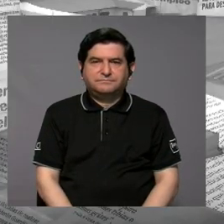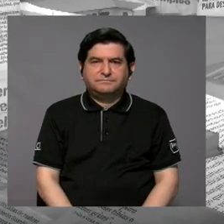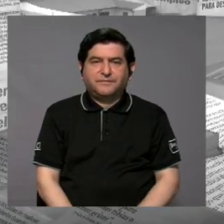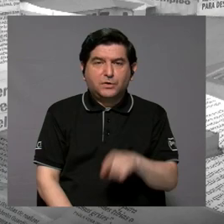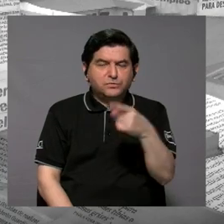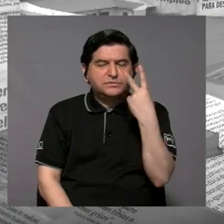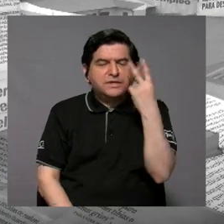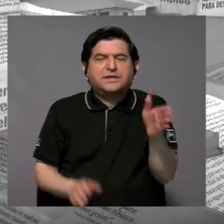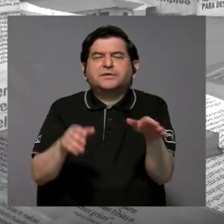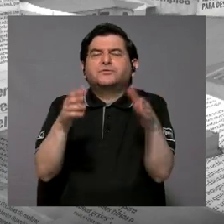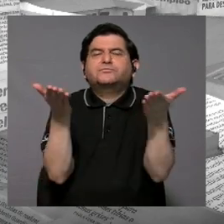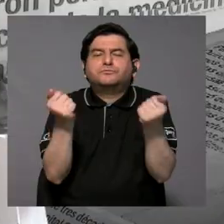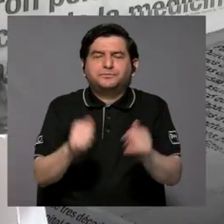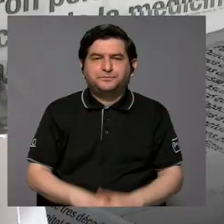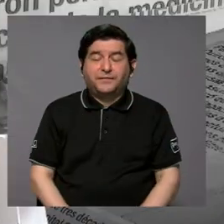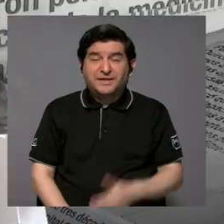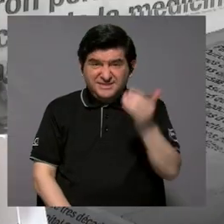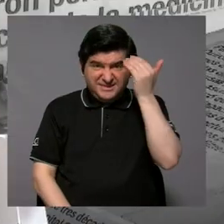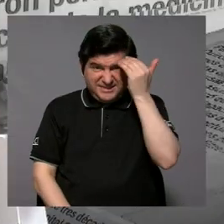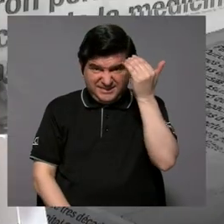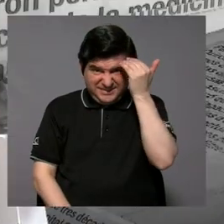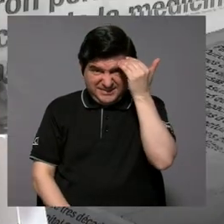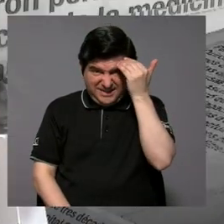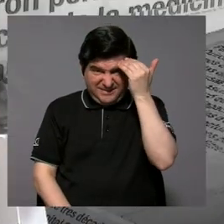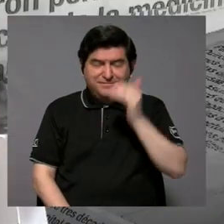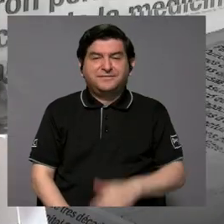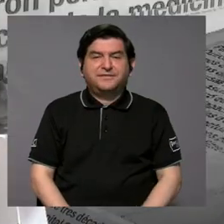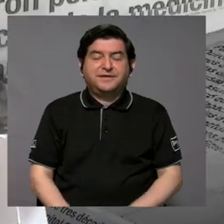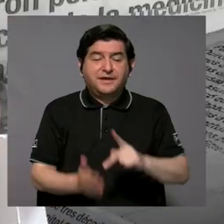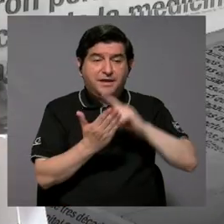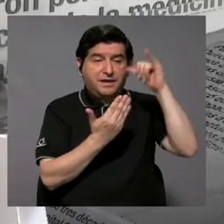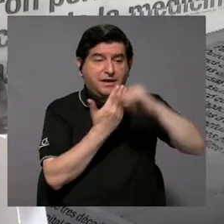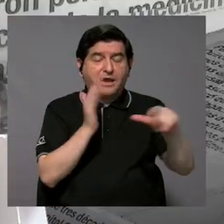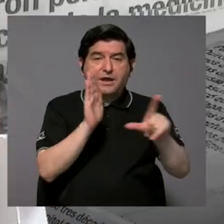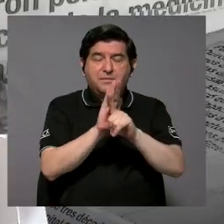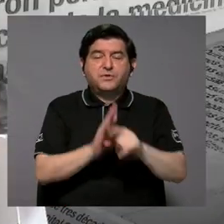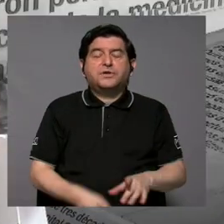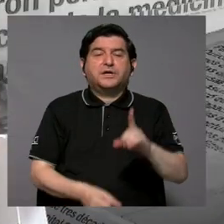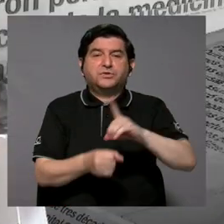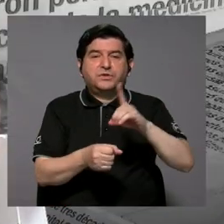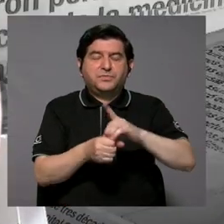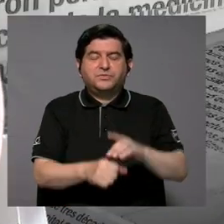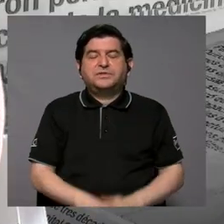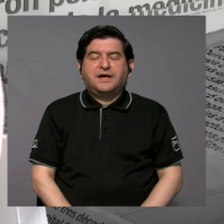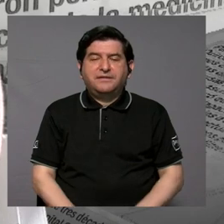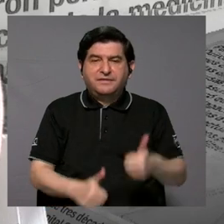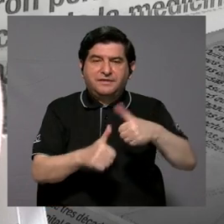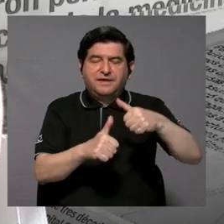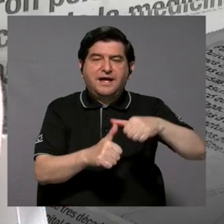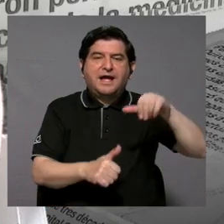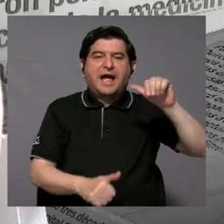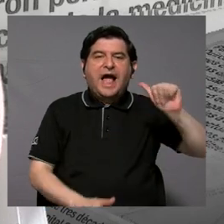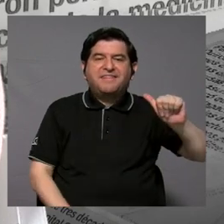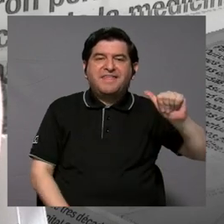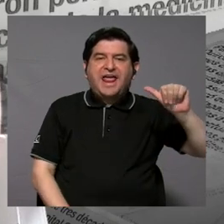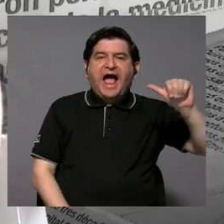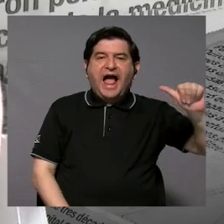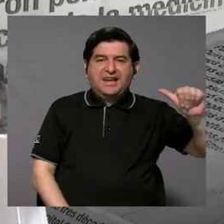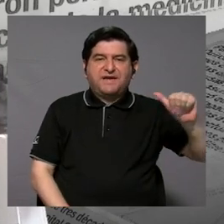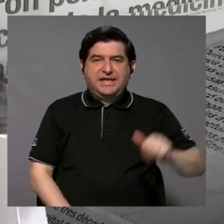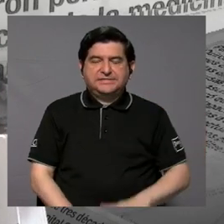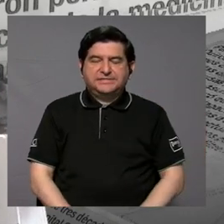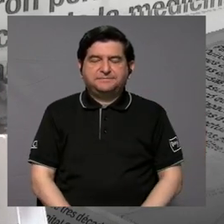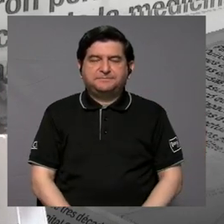cómo lo ven ustedes? Lo que sabemos, el proyecto de ley lo presentó la diputada Álvarez. Andrea Álvarez,